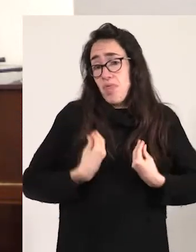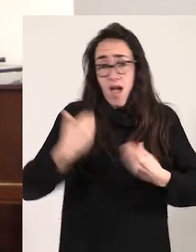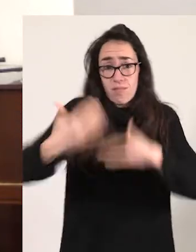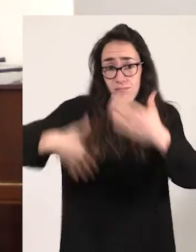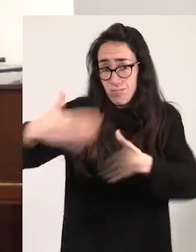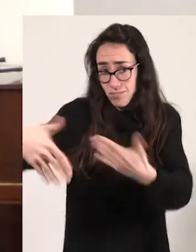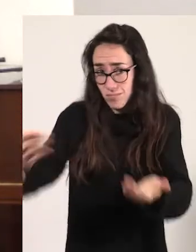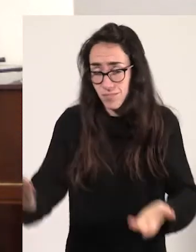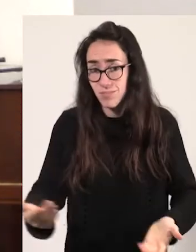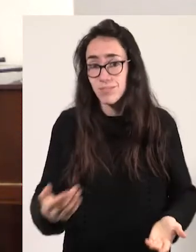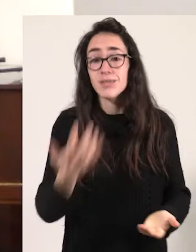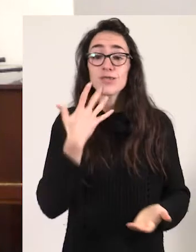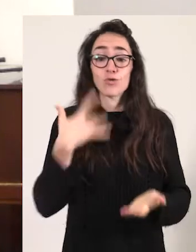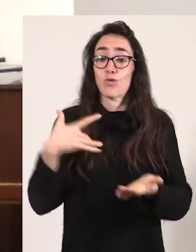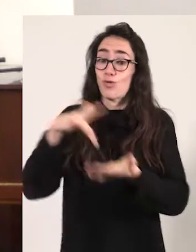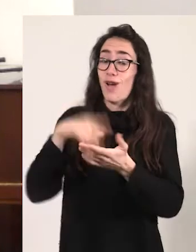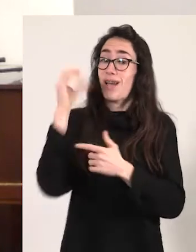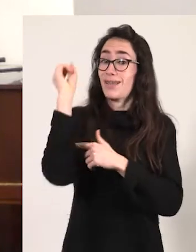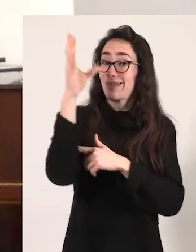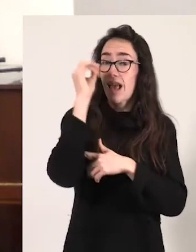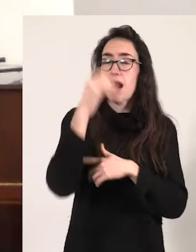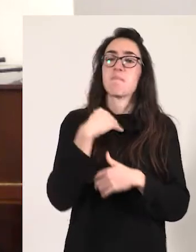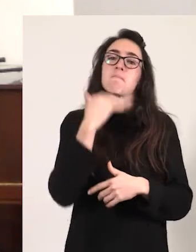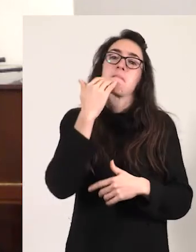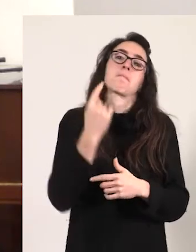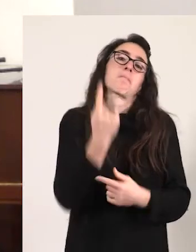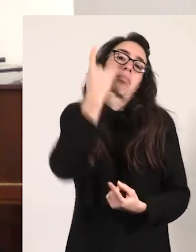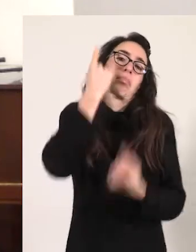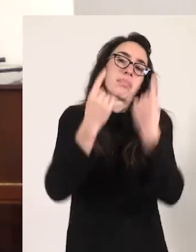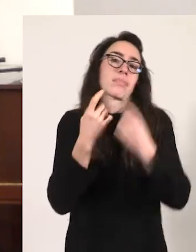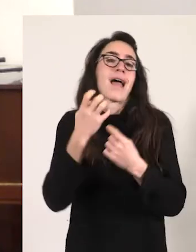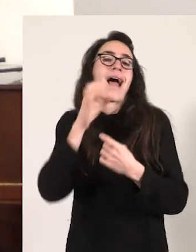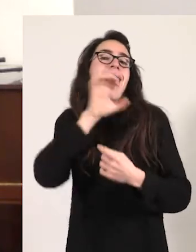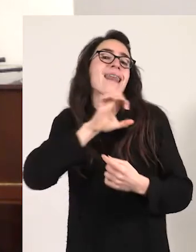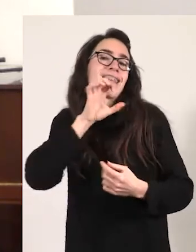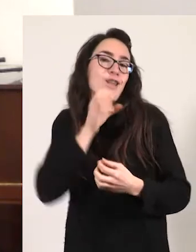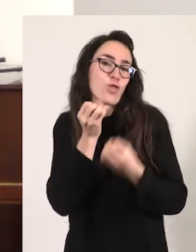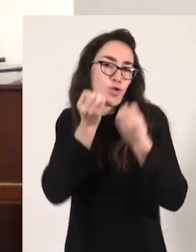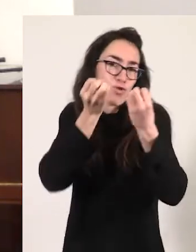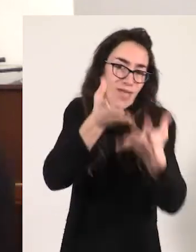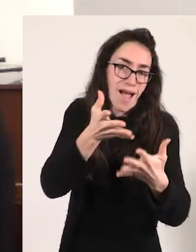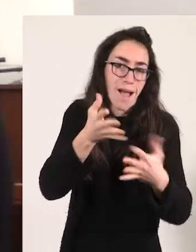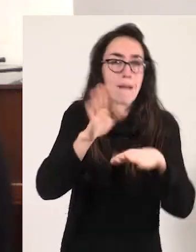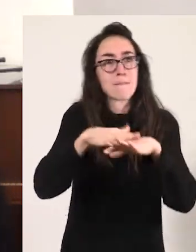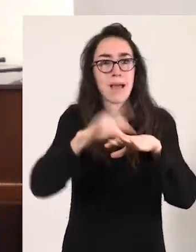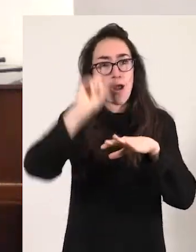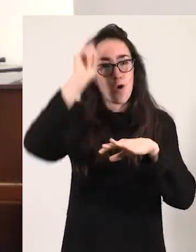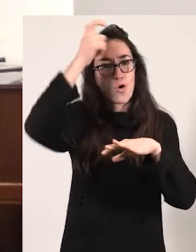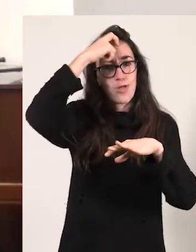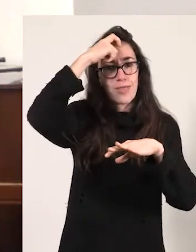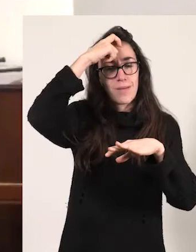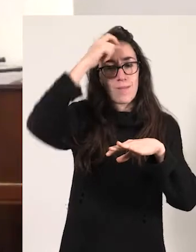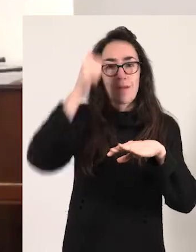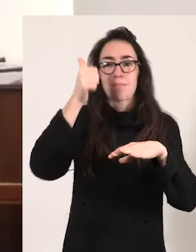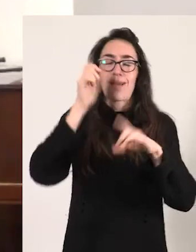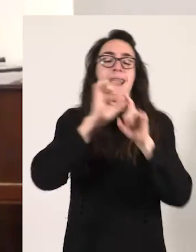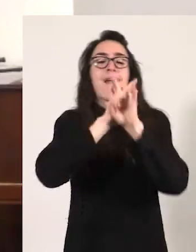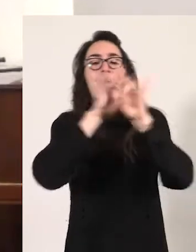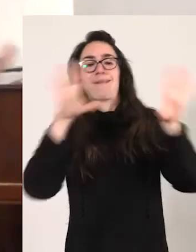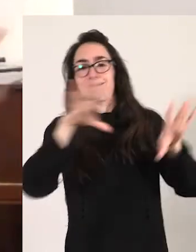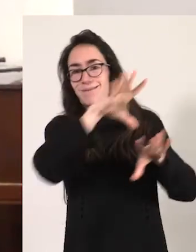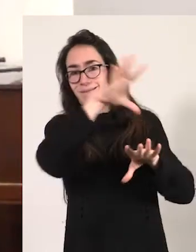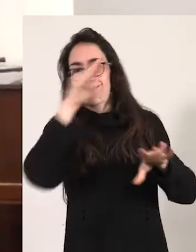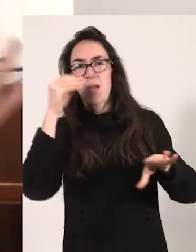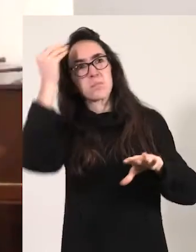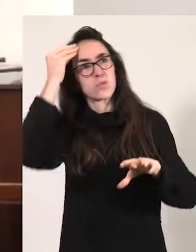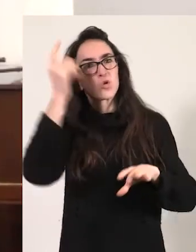eso, ¿no? Entonces, cuando tú das una charla de estas, sueles incluir anécdotas, como decía, para aterrizar ciertos conceptos que parecen